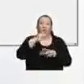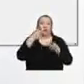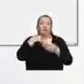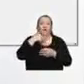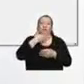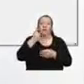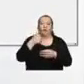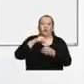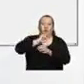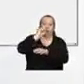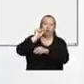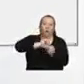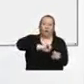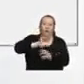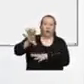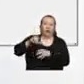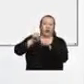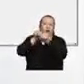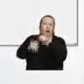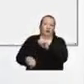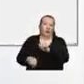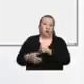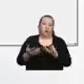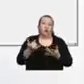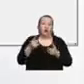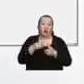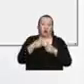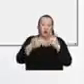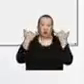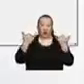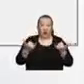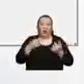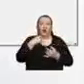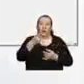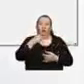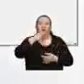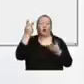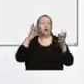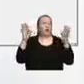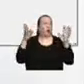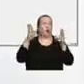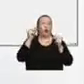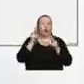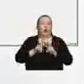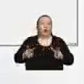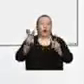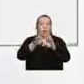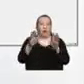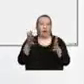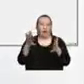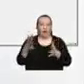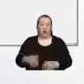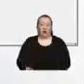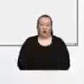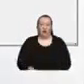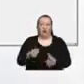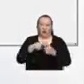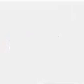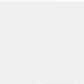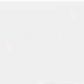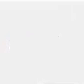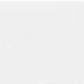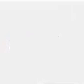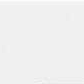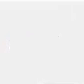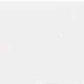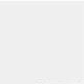tanto esfuerzo increíble para después decir que lo público no sirve y privatizar hasta el aro estas son las estadísticas aumentan un poquito por favor